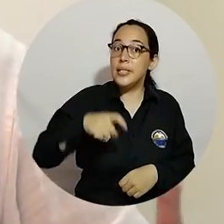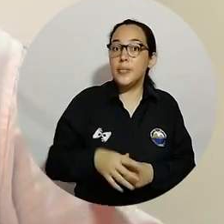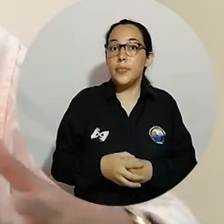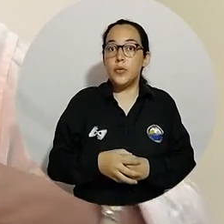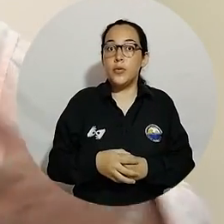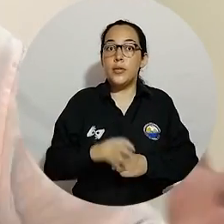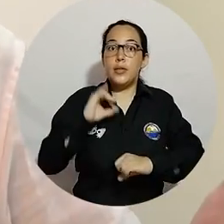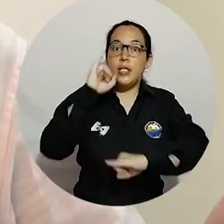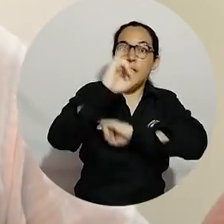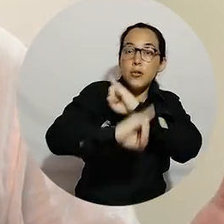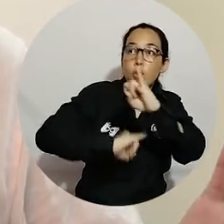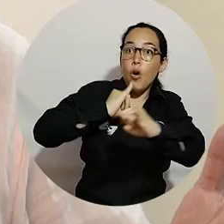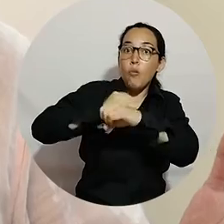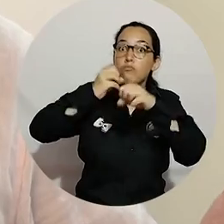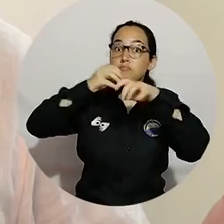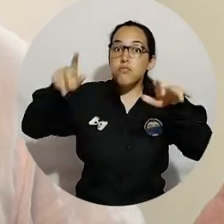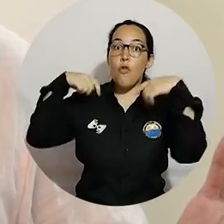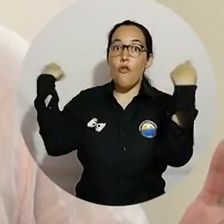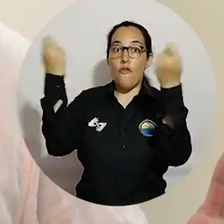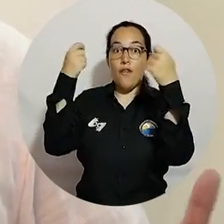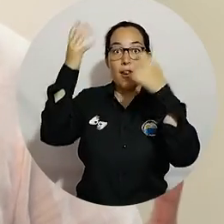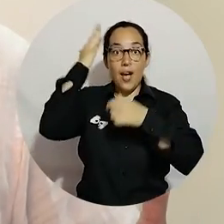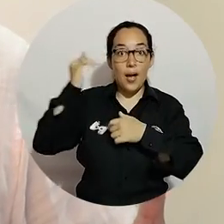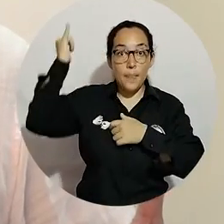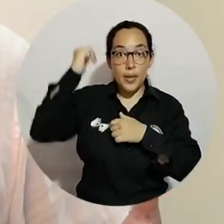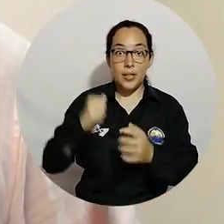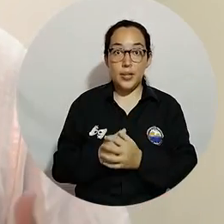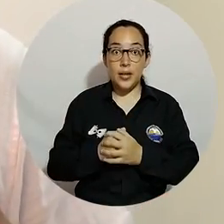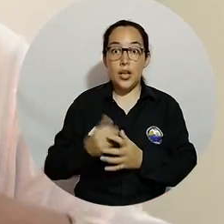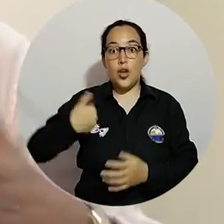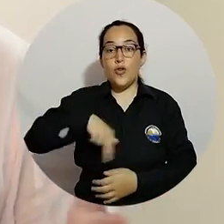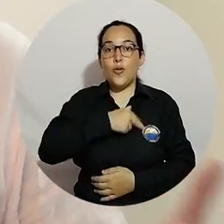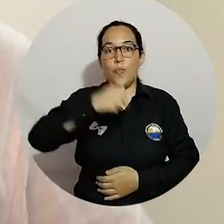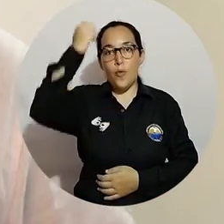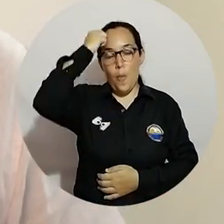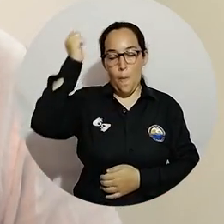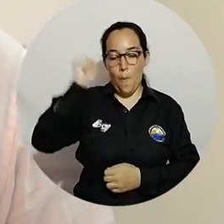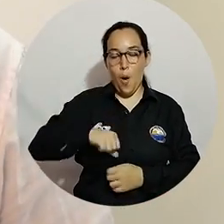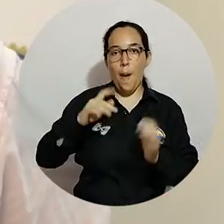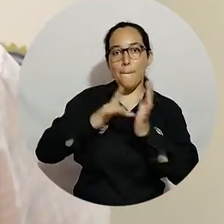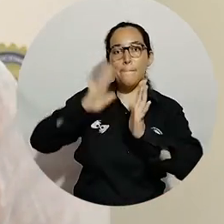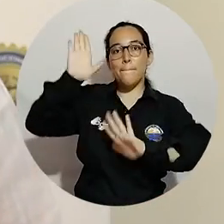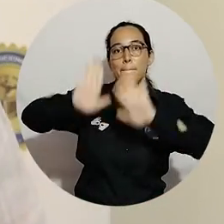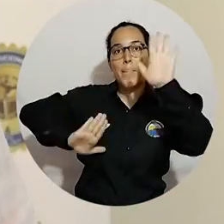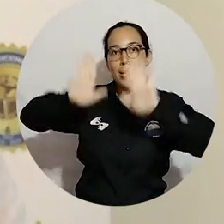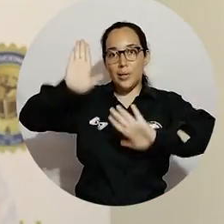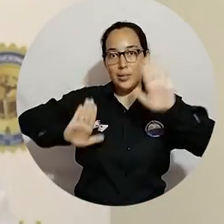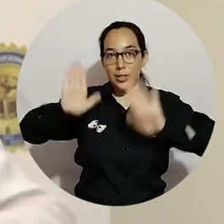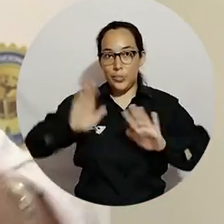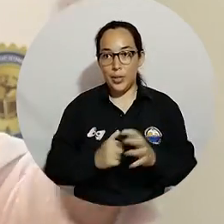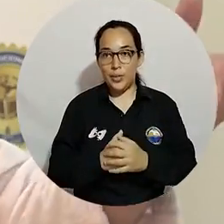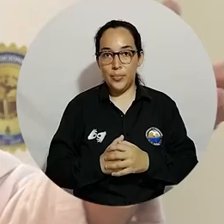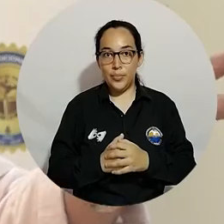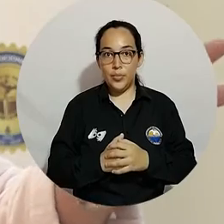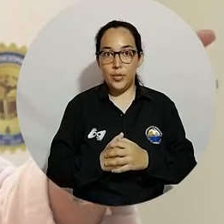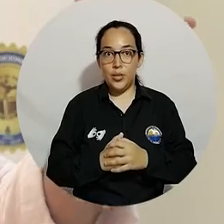necesitamos internacionalizar nuestra oferta académica de tal forma que nuestros docentes puedan participar